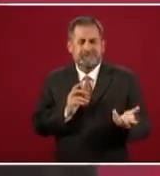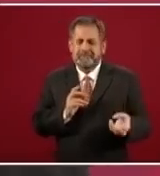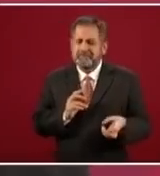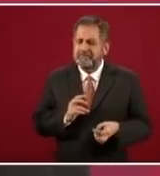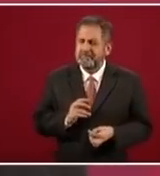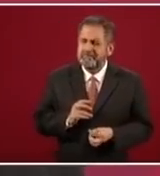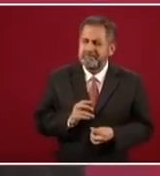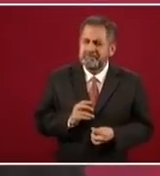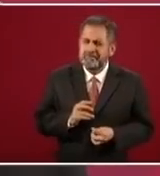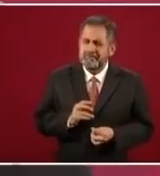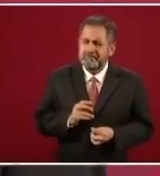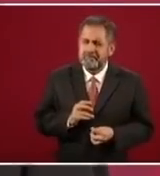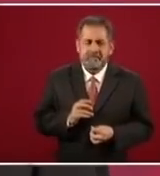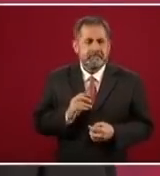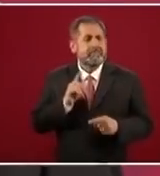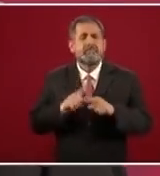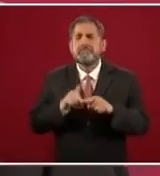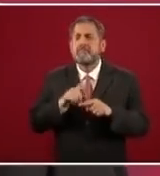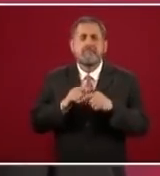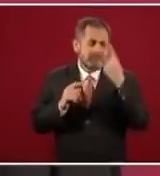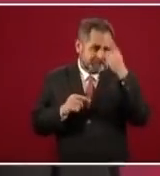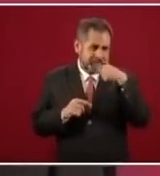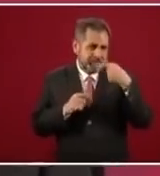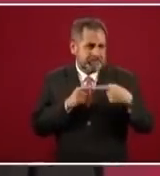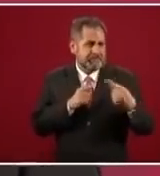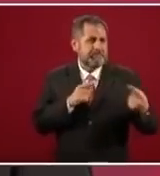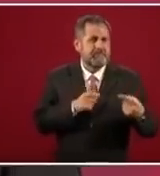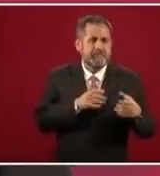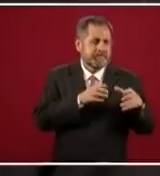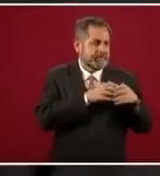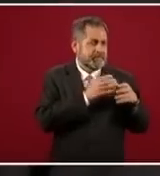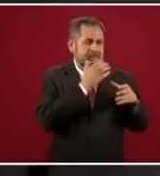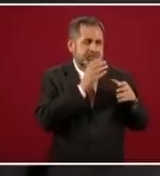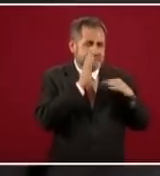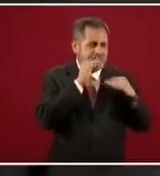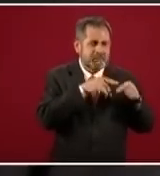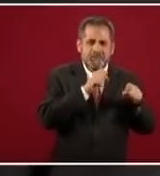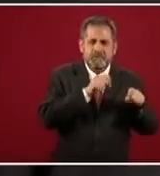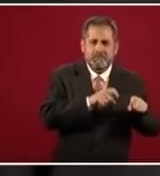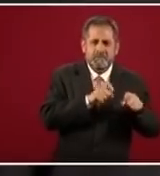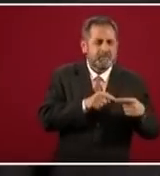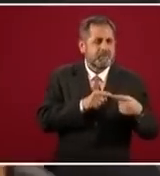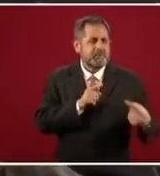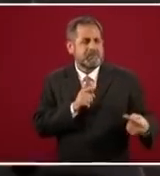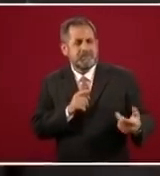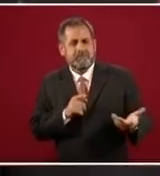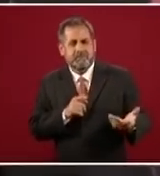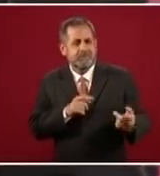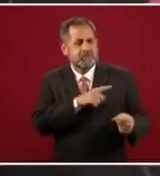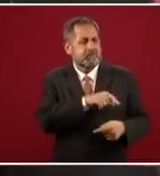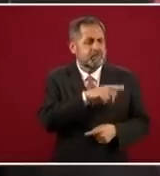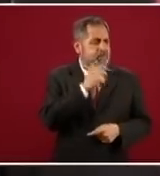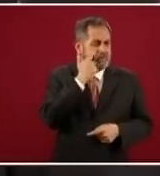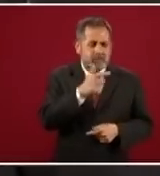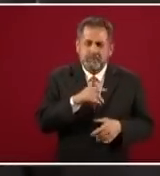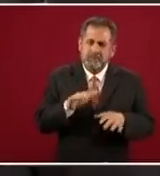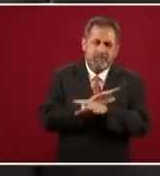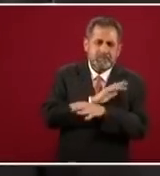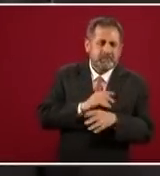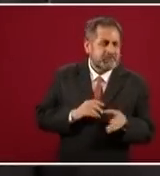¿Sí? ¿Quiénes son nuestros adversarios? Pues los conservadores, los que no quieren los